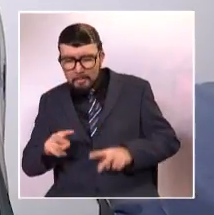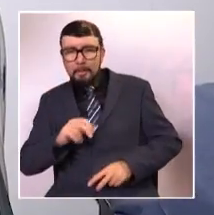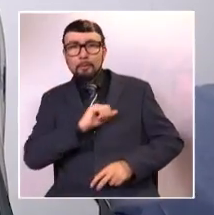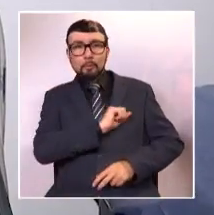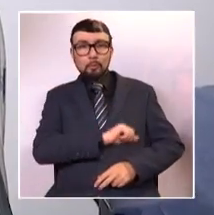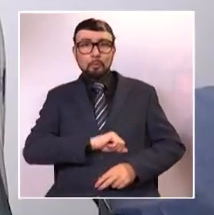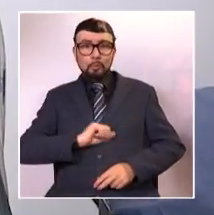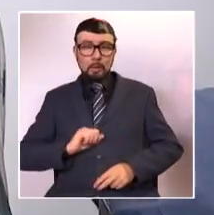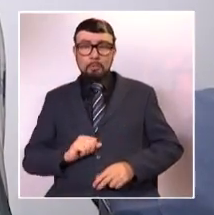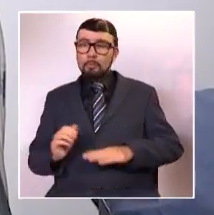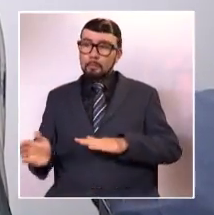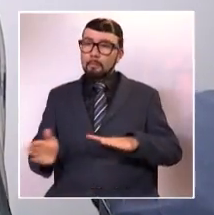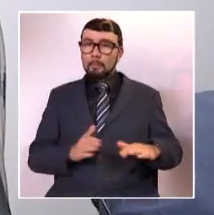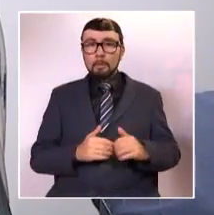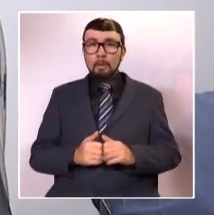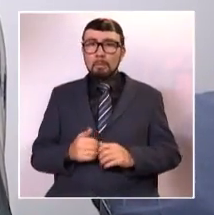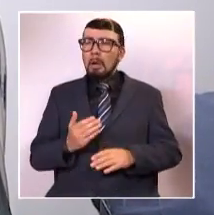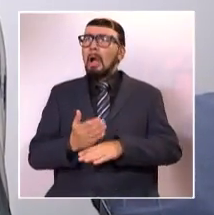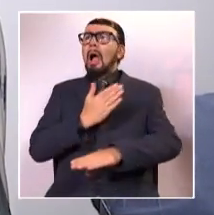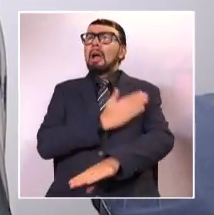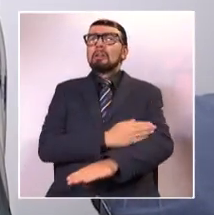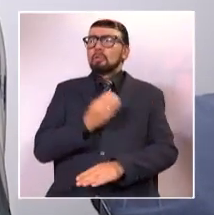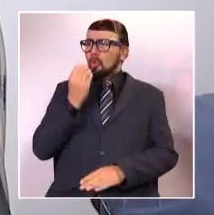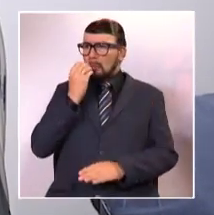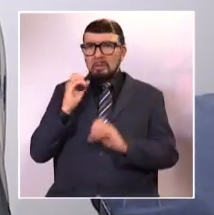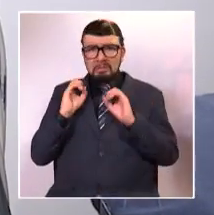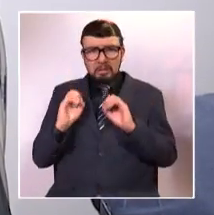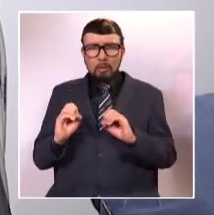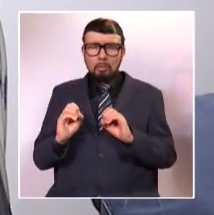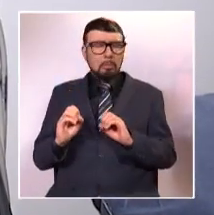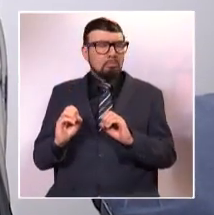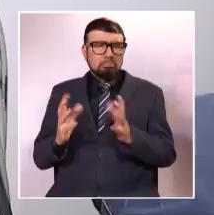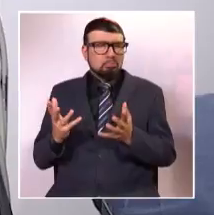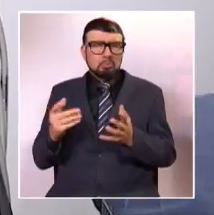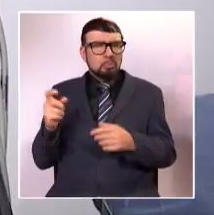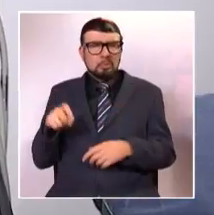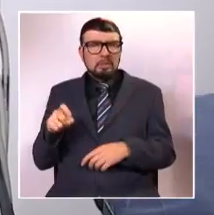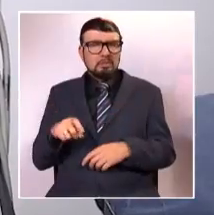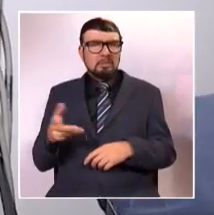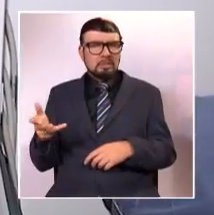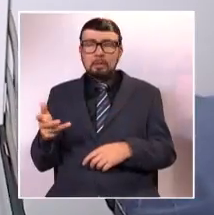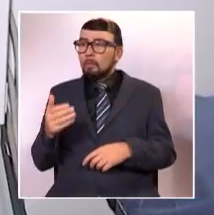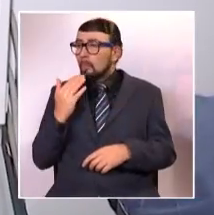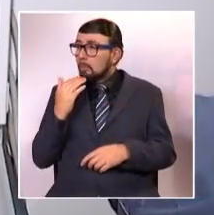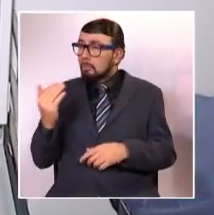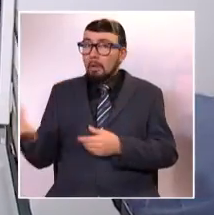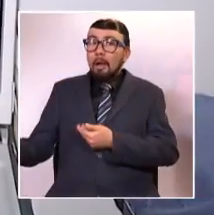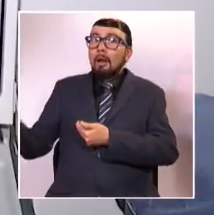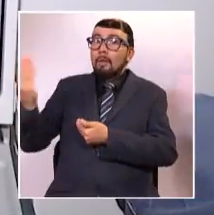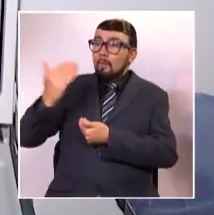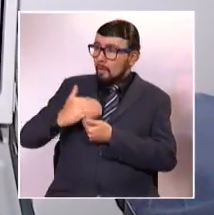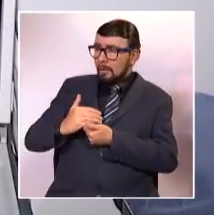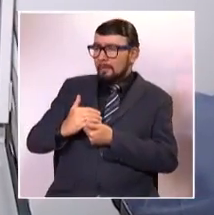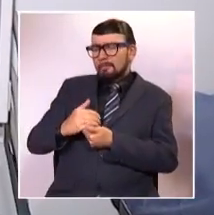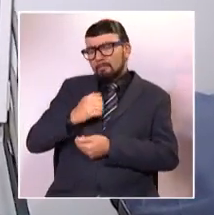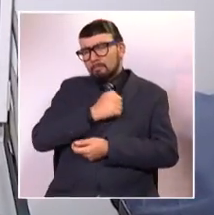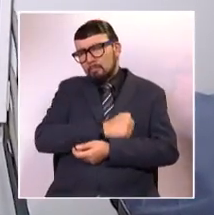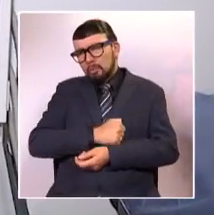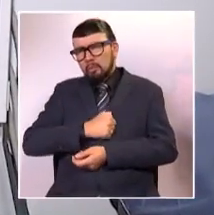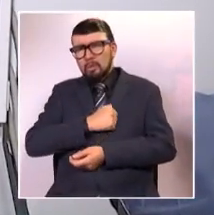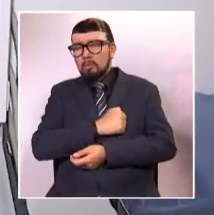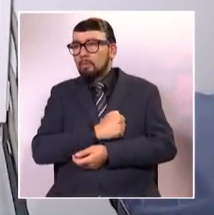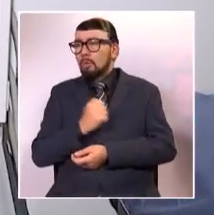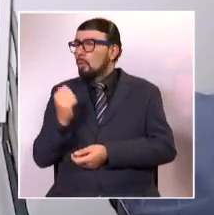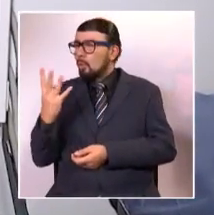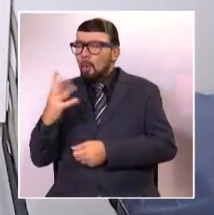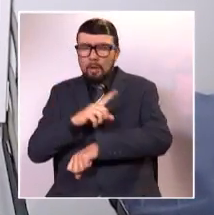al ayuno, pues no necesariamente tiene que ser un ayuno completo. Le decimos al paciente que en lo posible unas